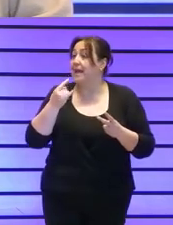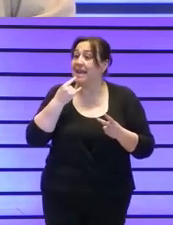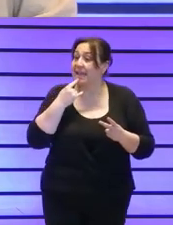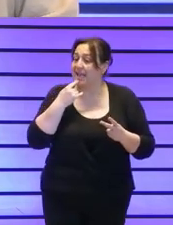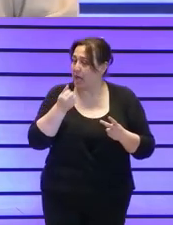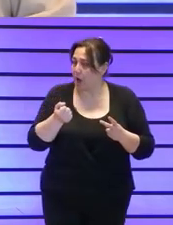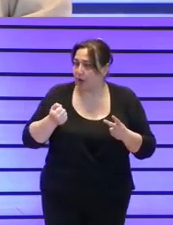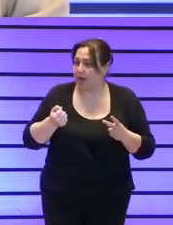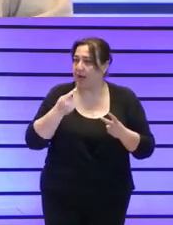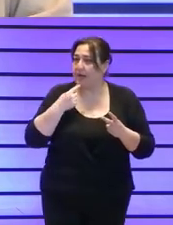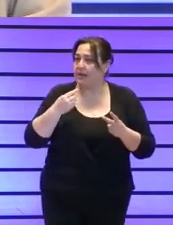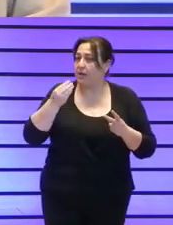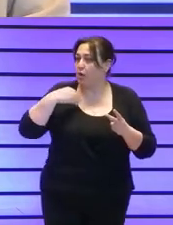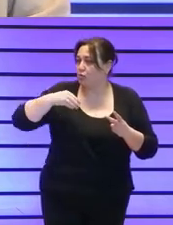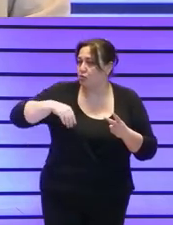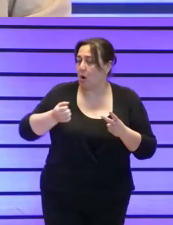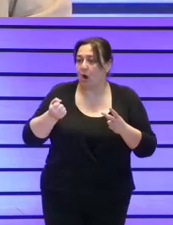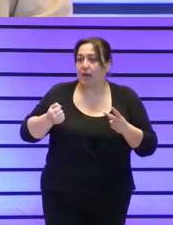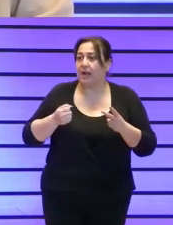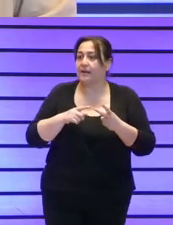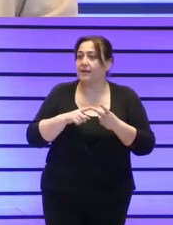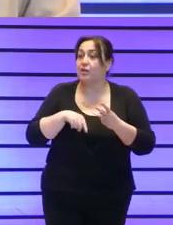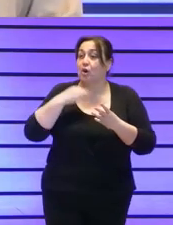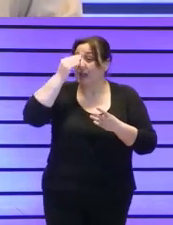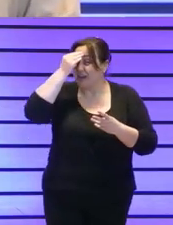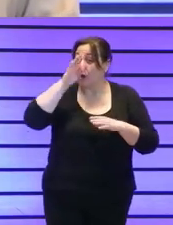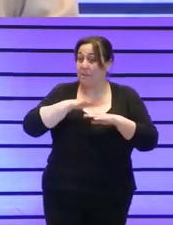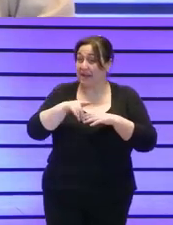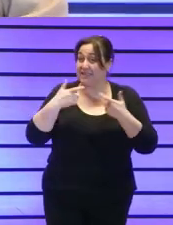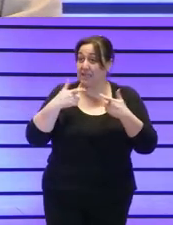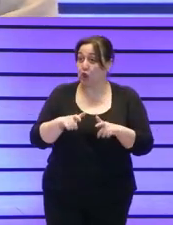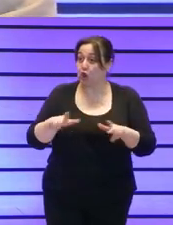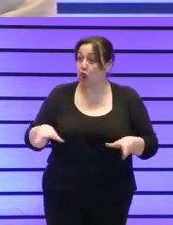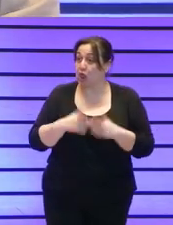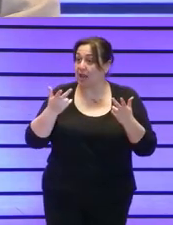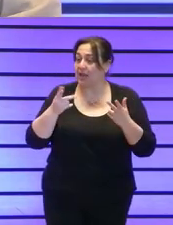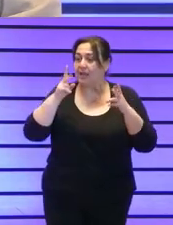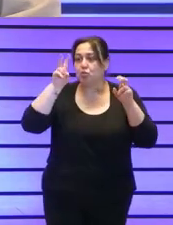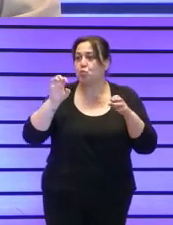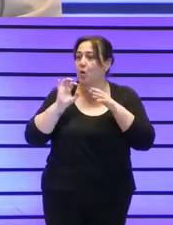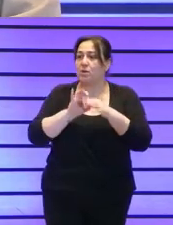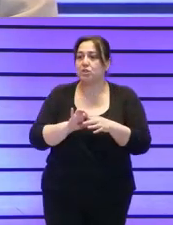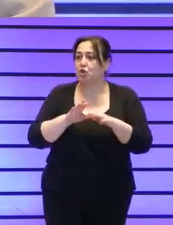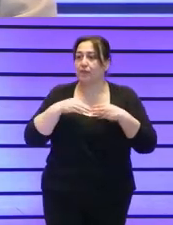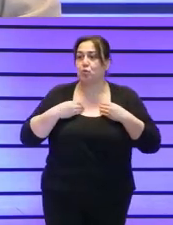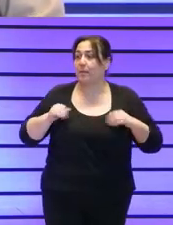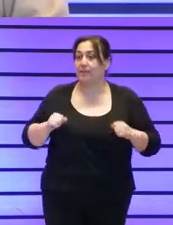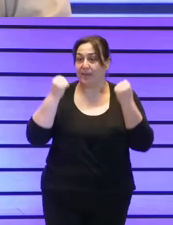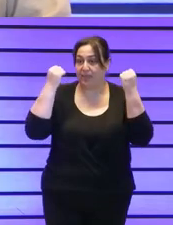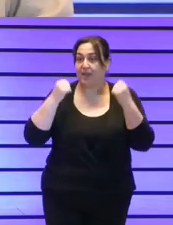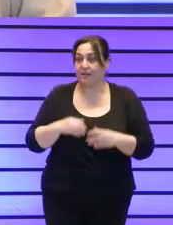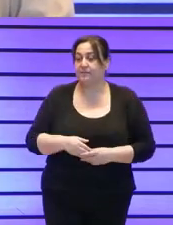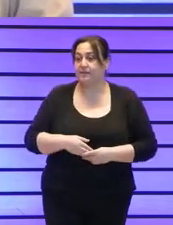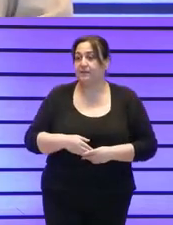energía, insumos, etcétera, etcétera. Yo creo que para el sector social es una cuestión incluso de supervivencia.